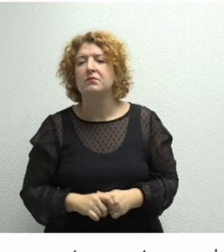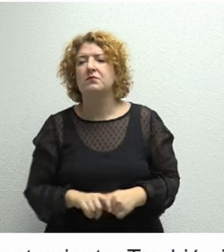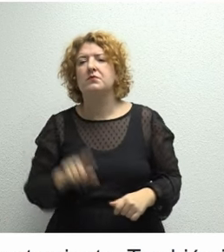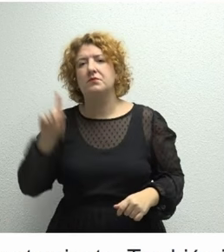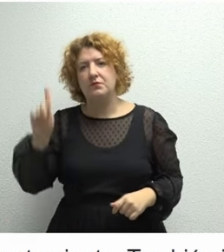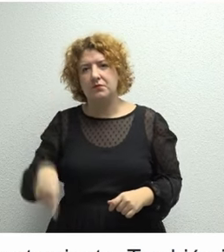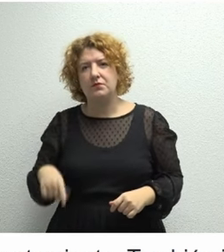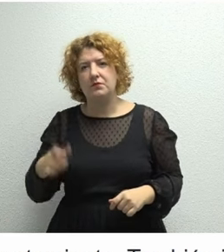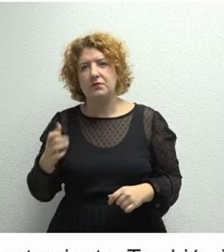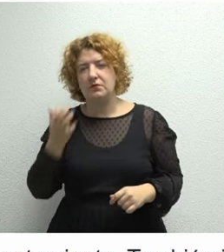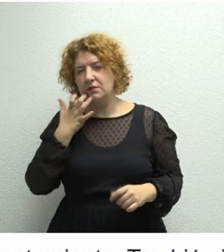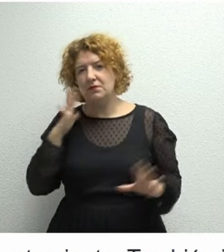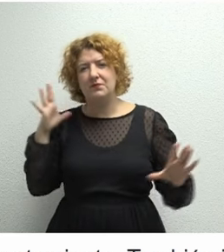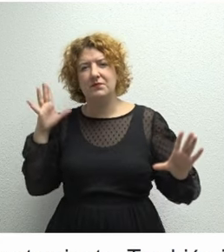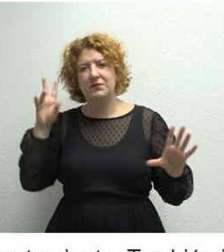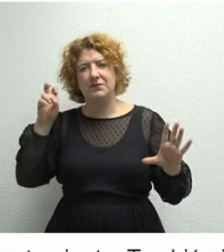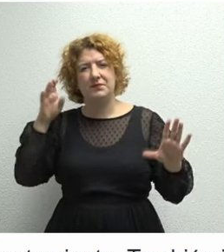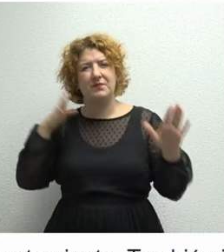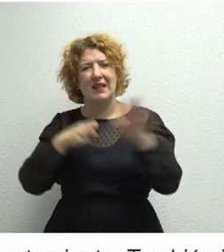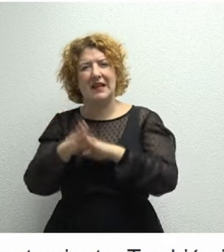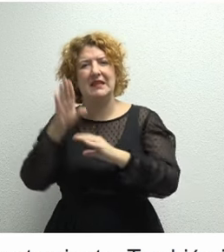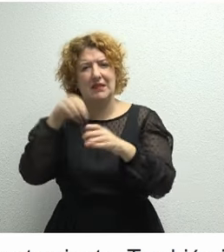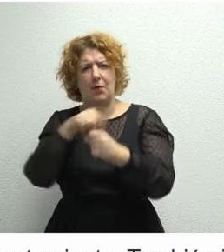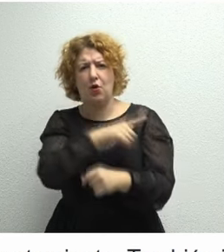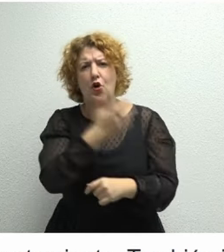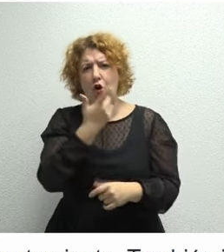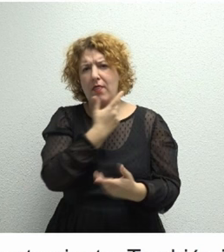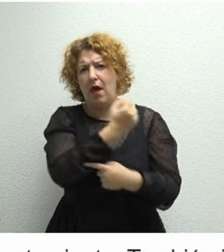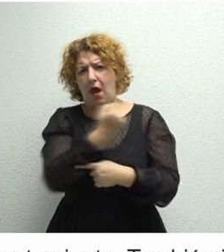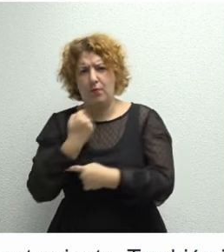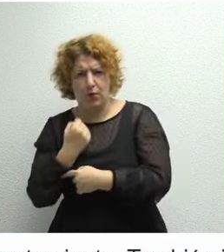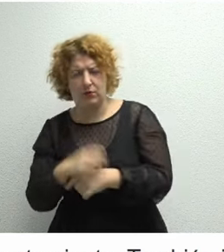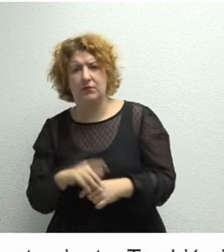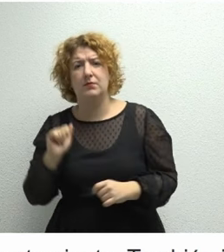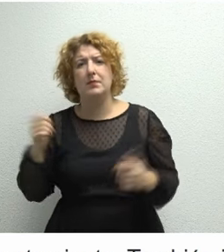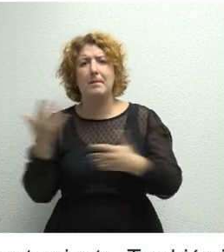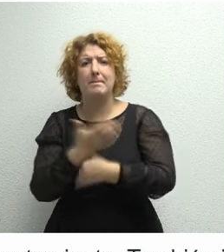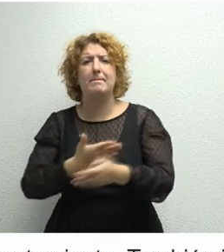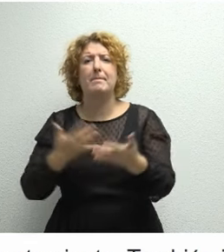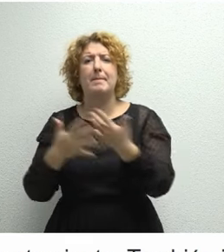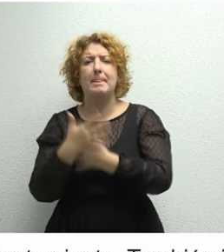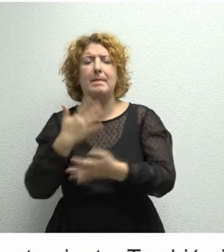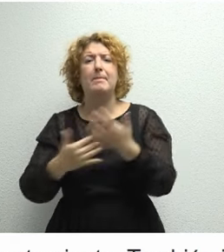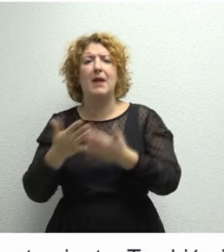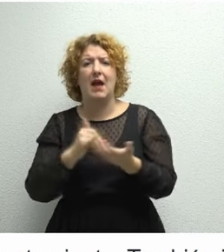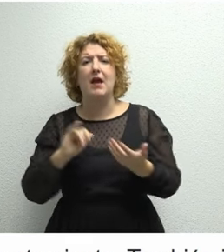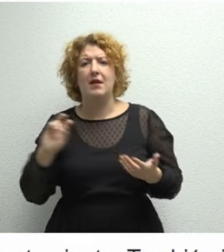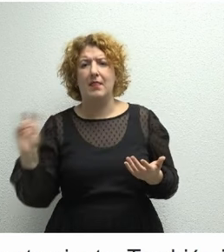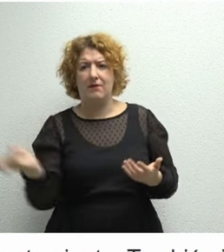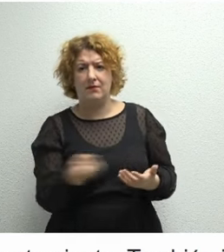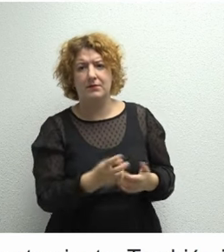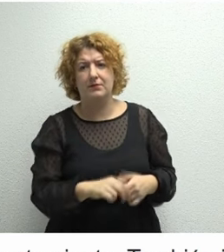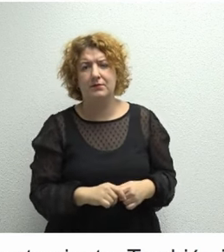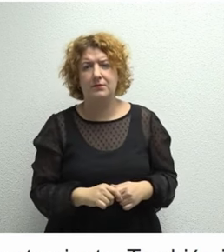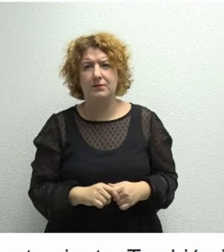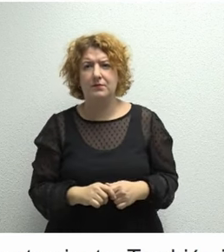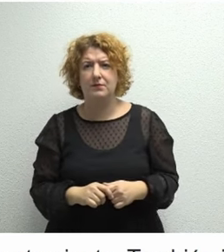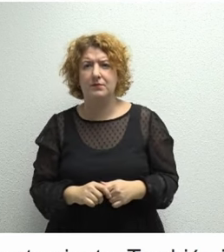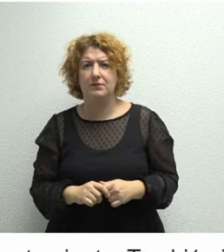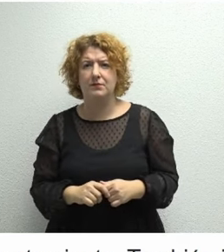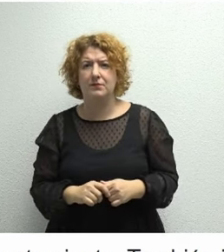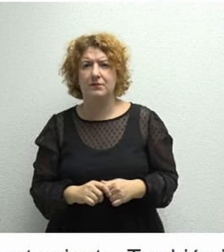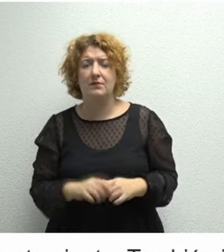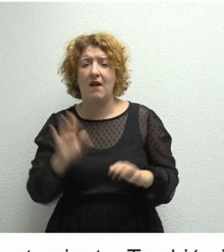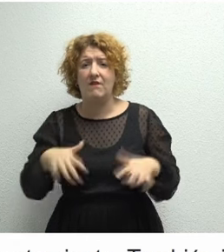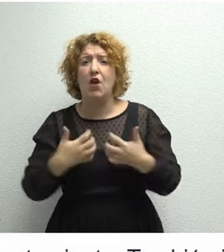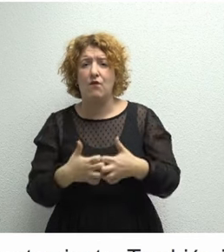conoce esta parte de intervención Entonces nos apoya bastante y sobre todo la combinación de de varias que es lo que lo que